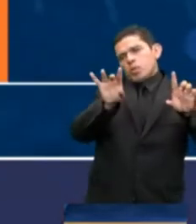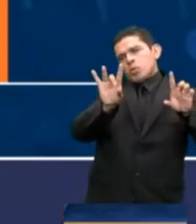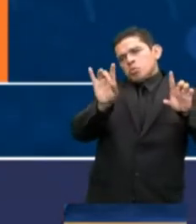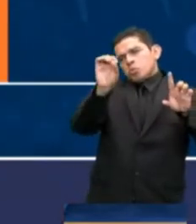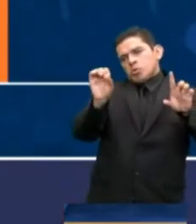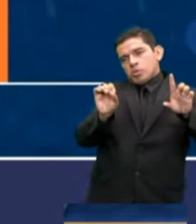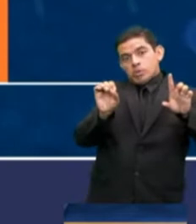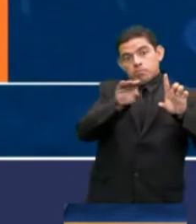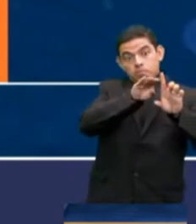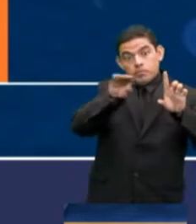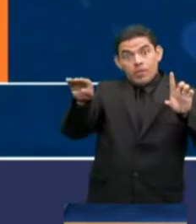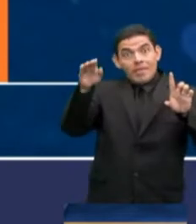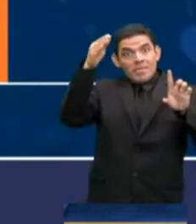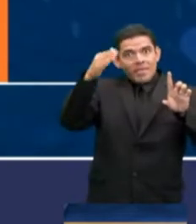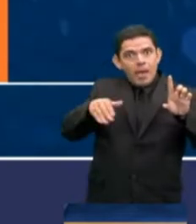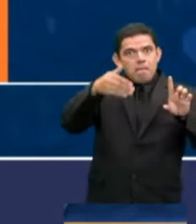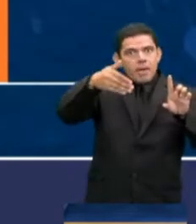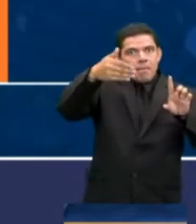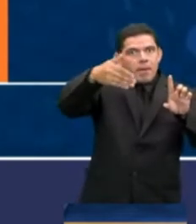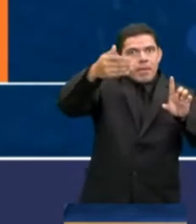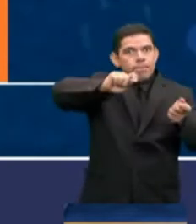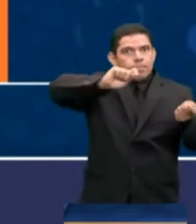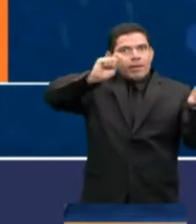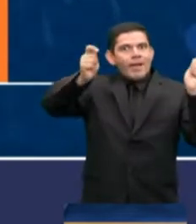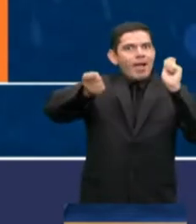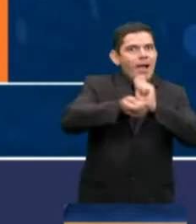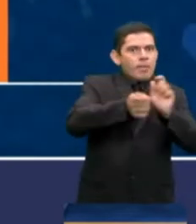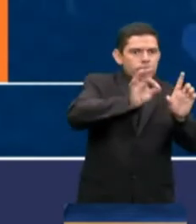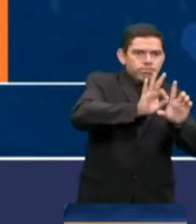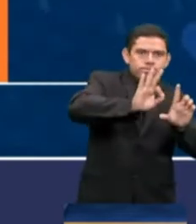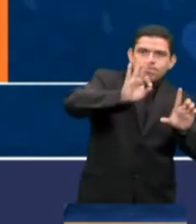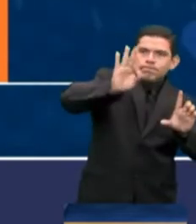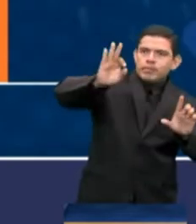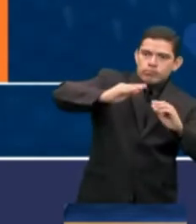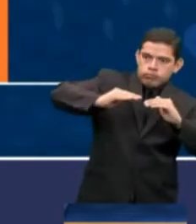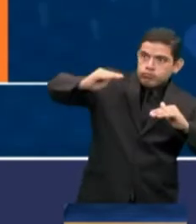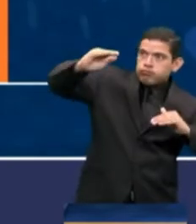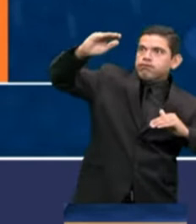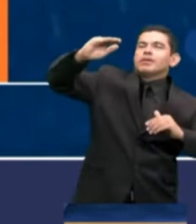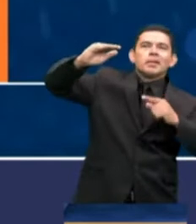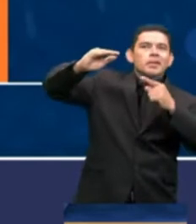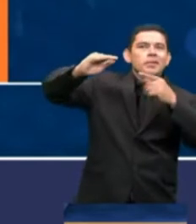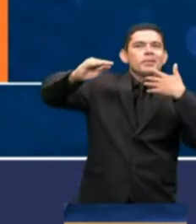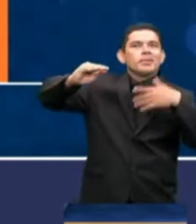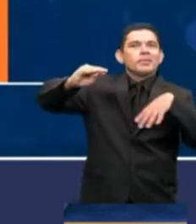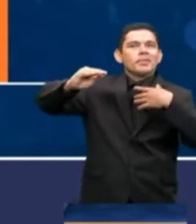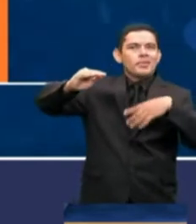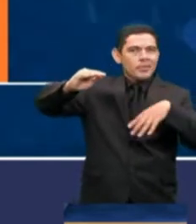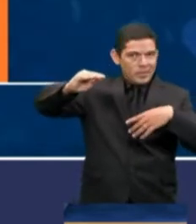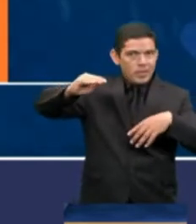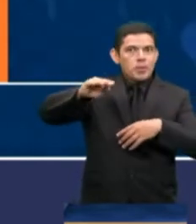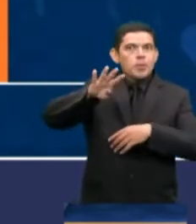2,8%, pero pronto cambiamos la tendencia y el resultado final fue